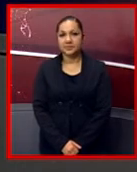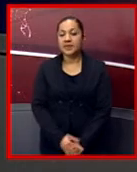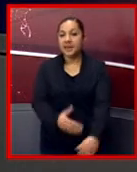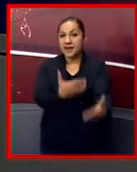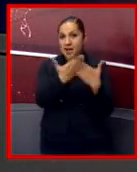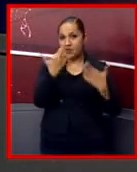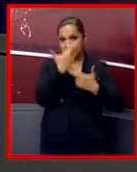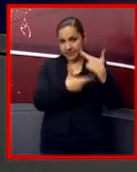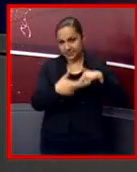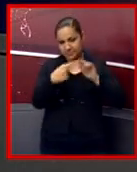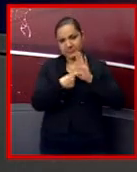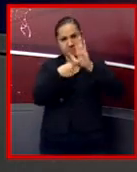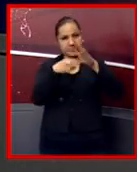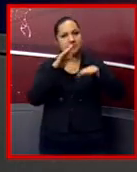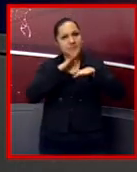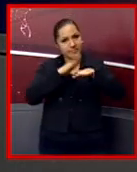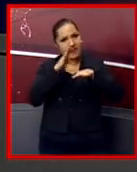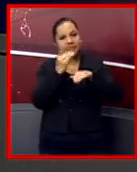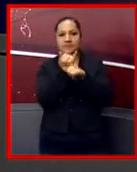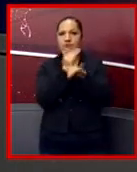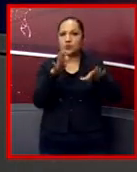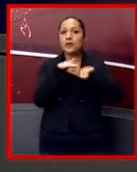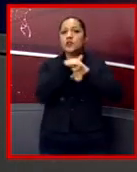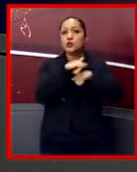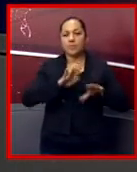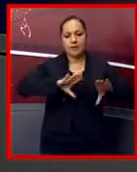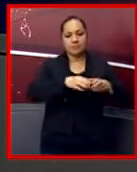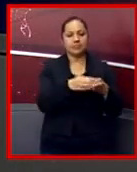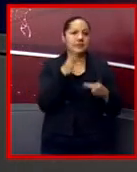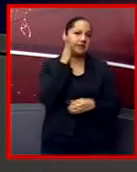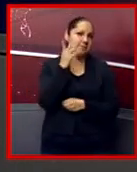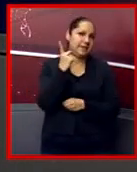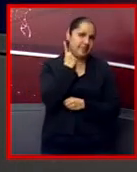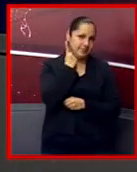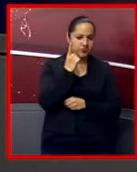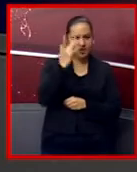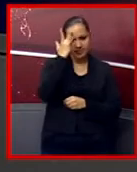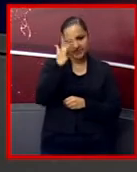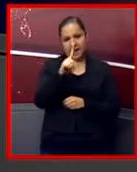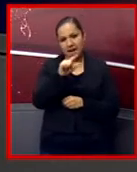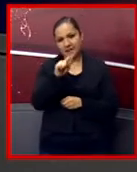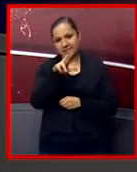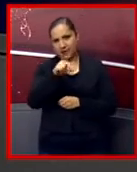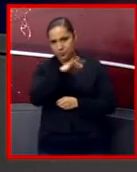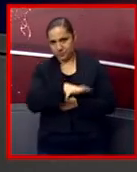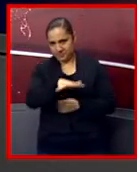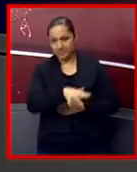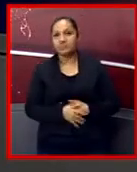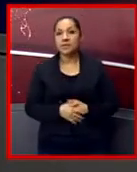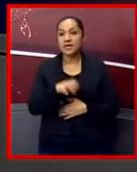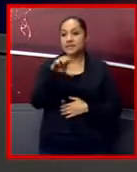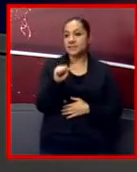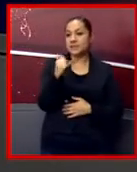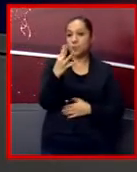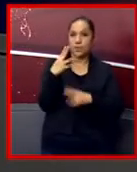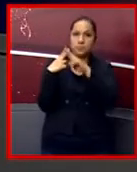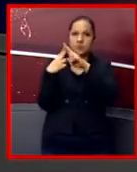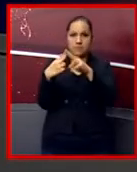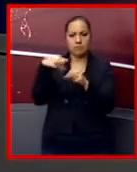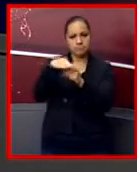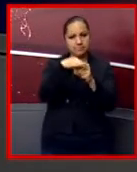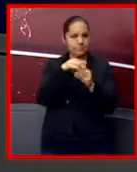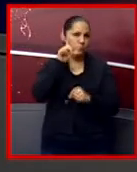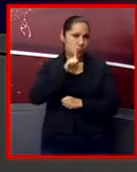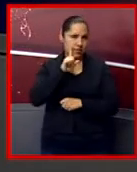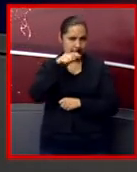Ya estamos de regreso y vamos ahora con la actividad en el Pleno del Palacio Legislativo de San Lázaro. Con motivo del 64 aniversario del sufragio femenino